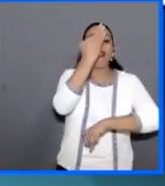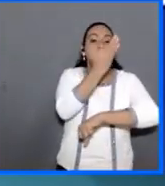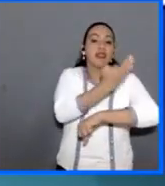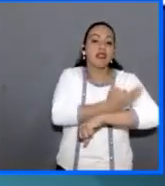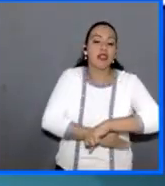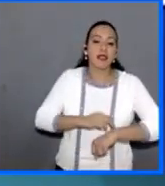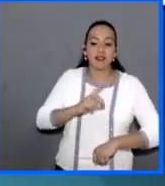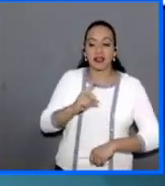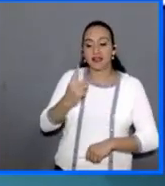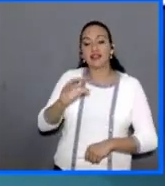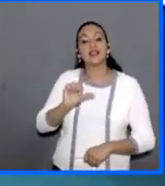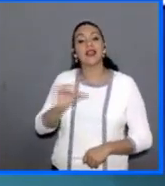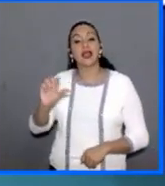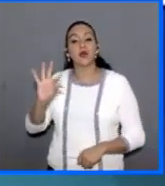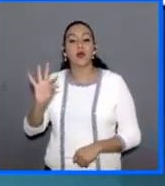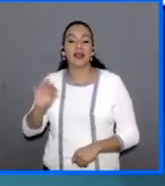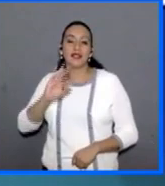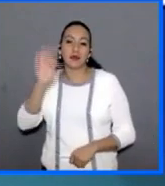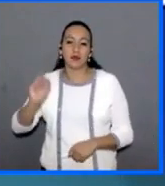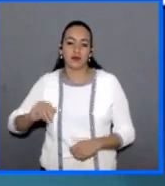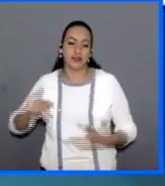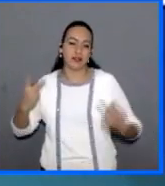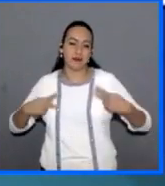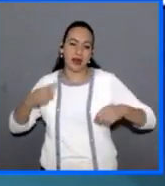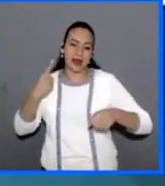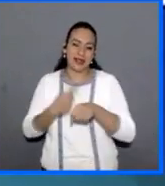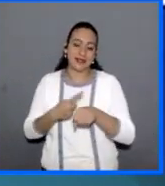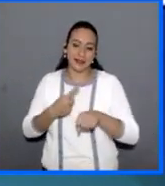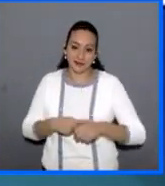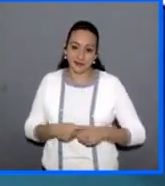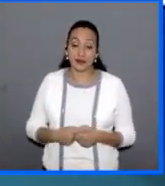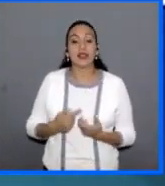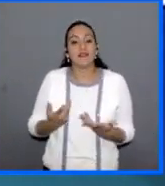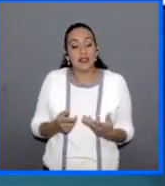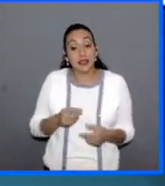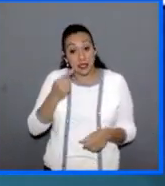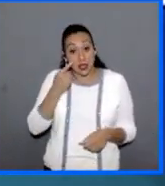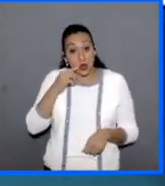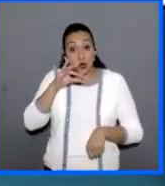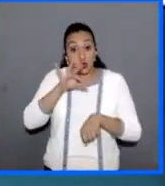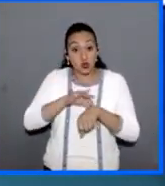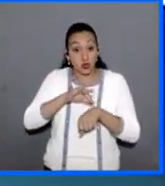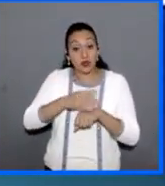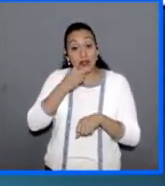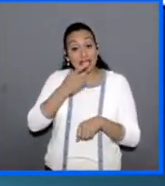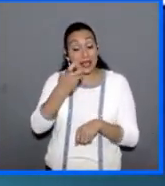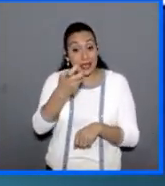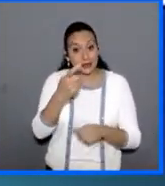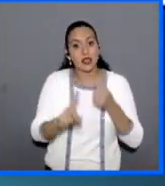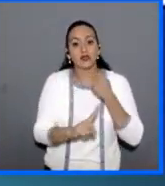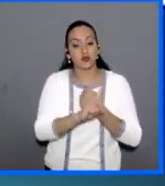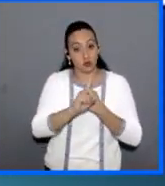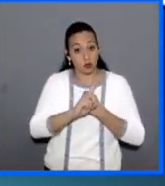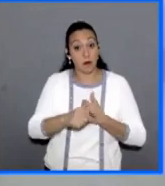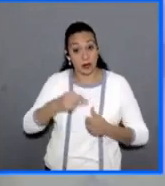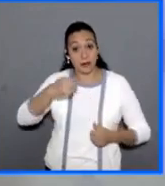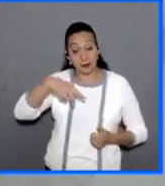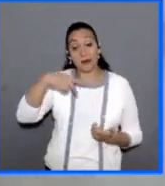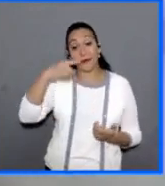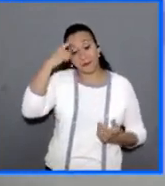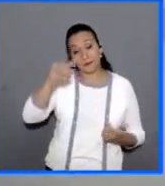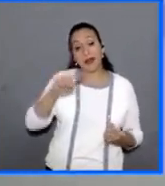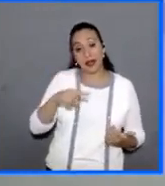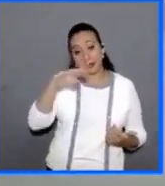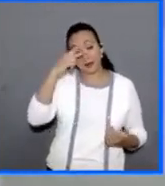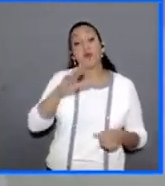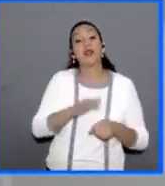45% de los pacientes. Y el doctor mencionaba que esto lo convierte en un problema de salud público, no solamente por la mortalidad, sino también por los costos. Un